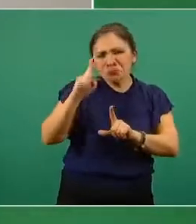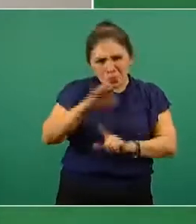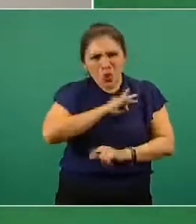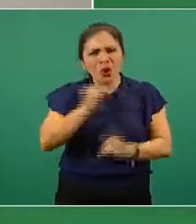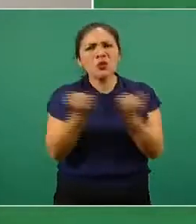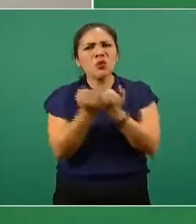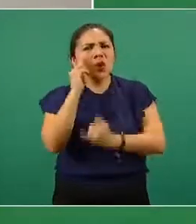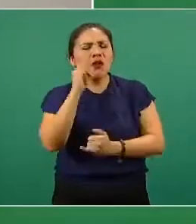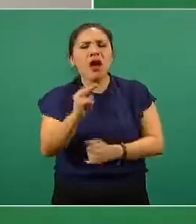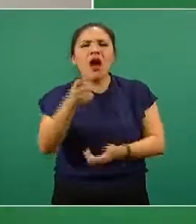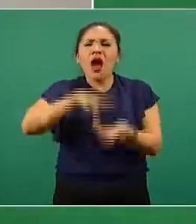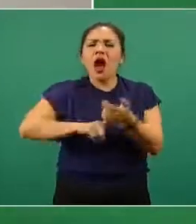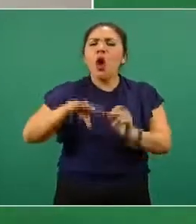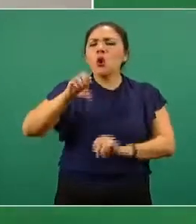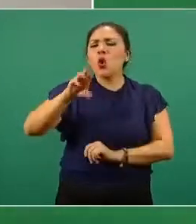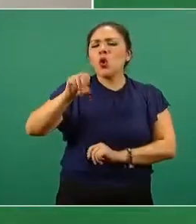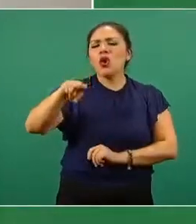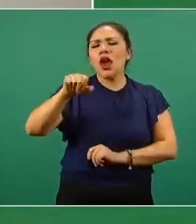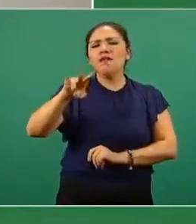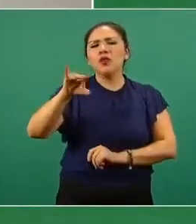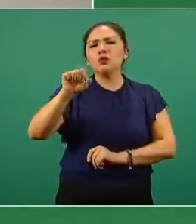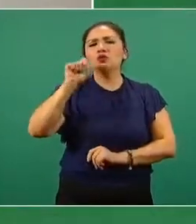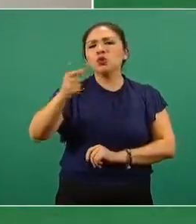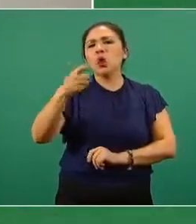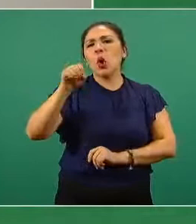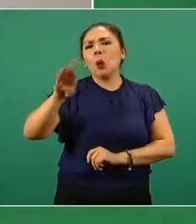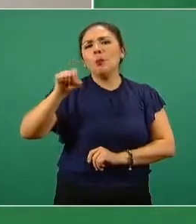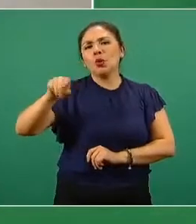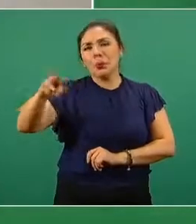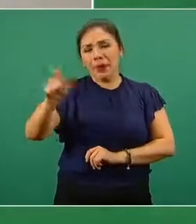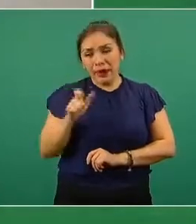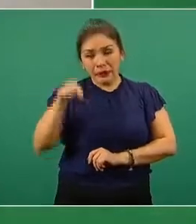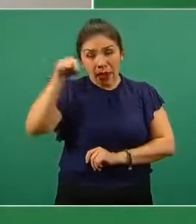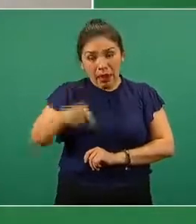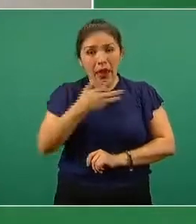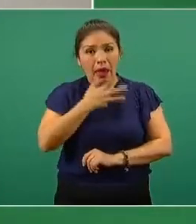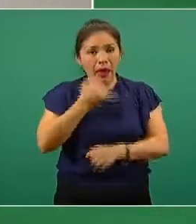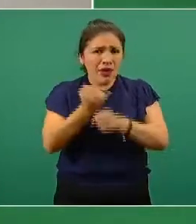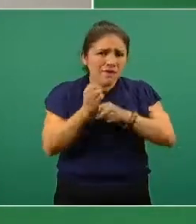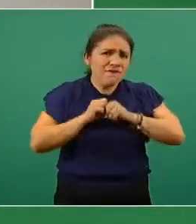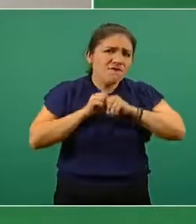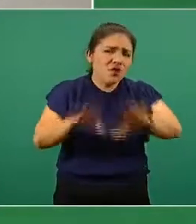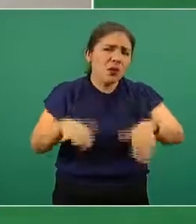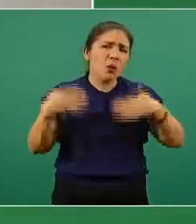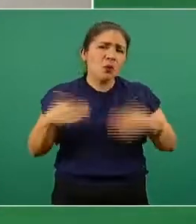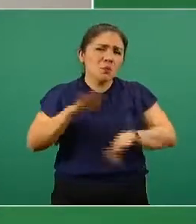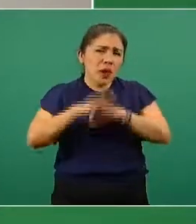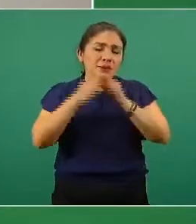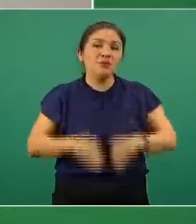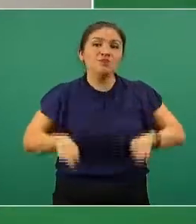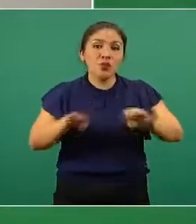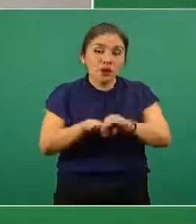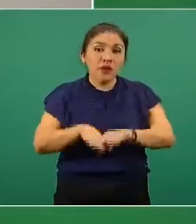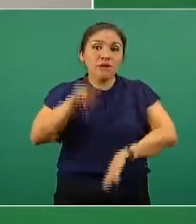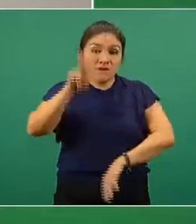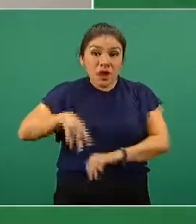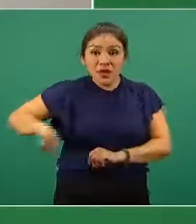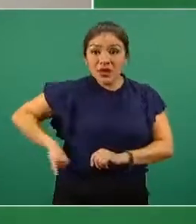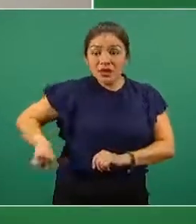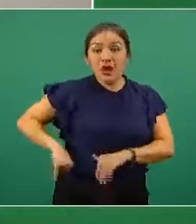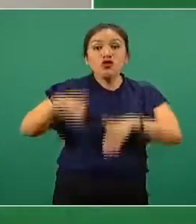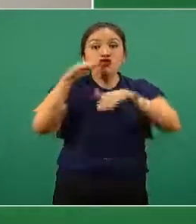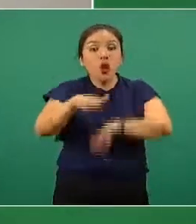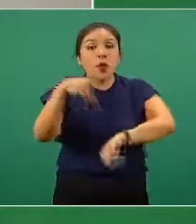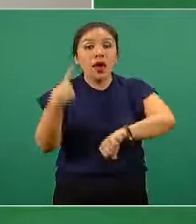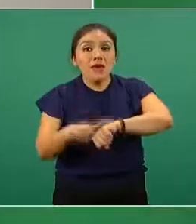también buscar en coronavirus.gob.mx, en donde tenemos información importante y muy interesante sobre